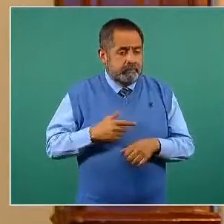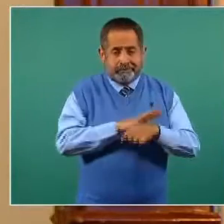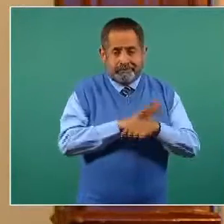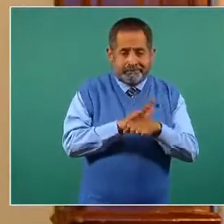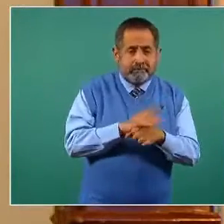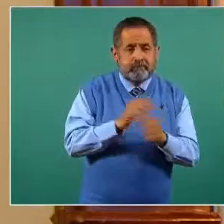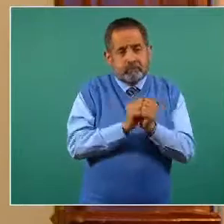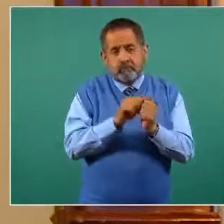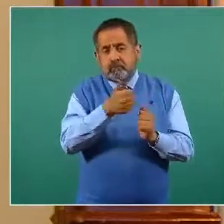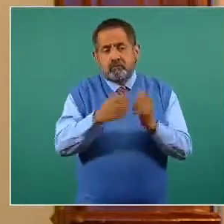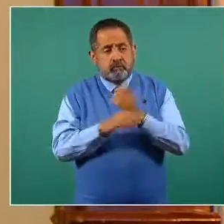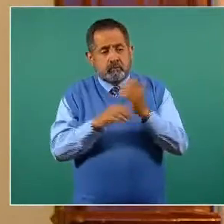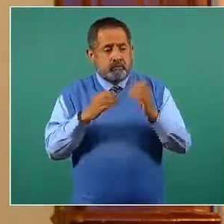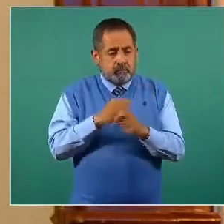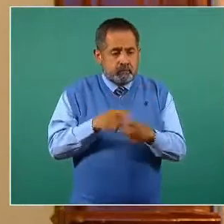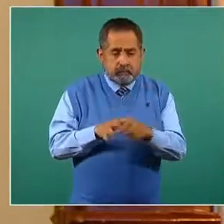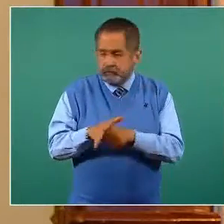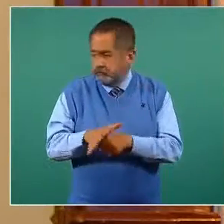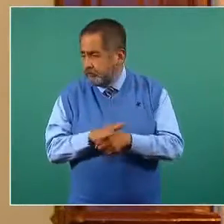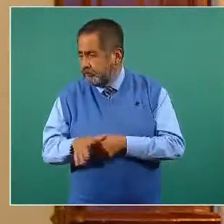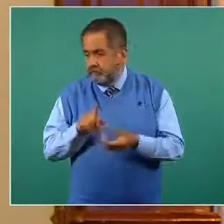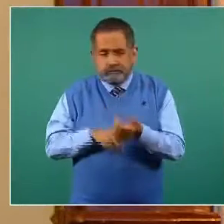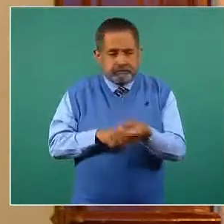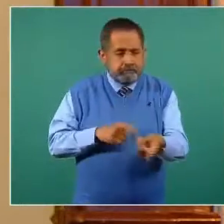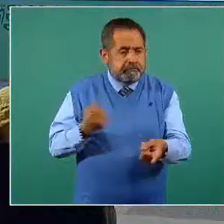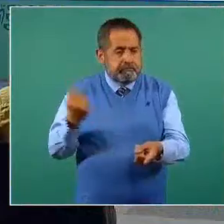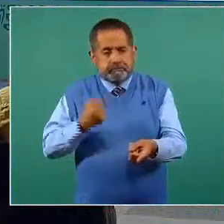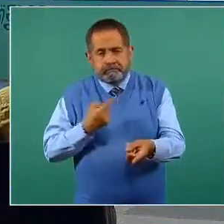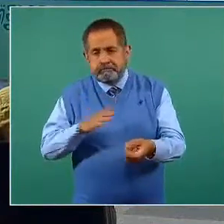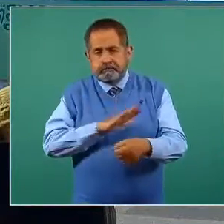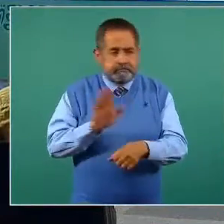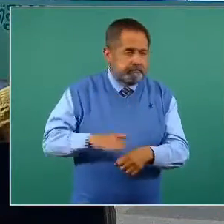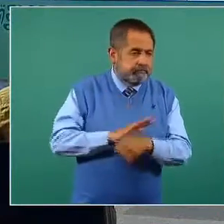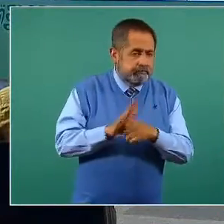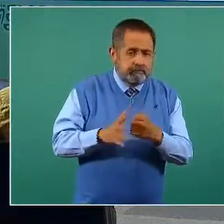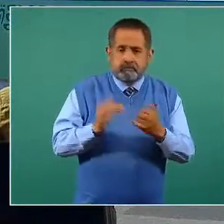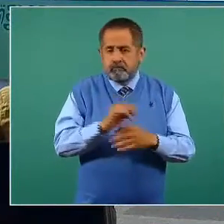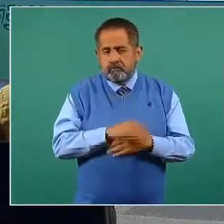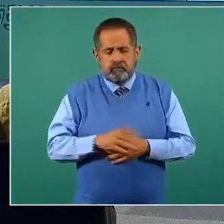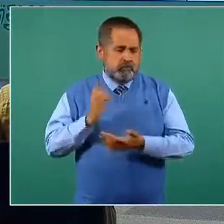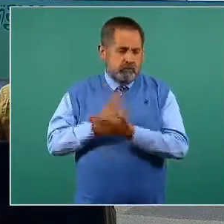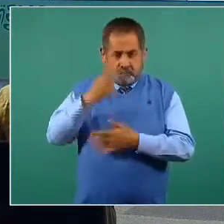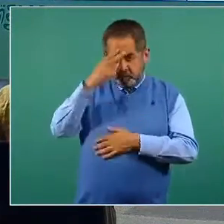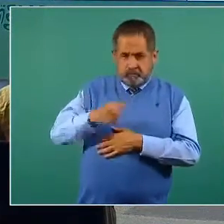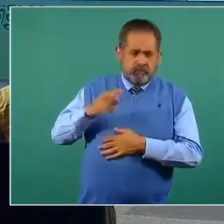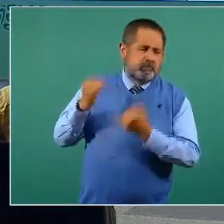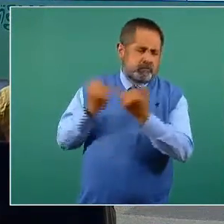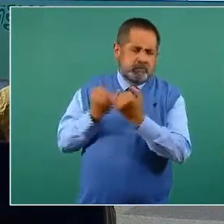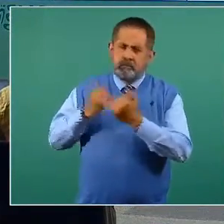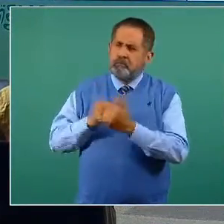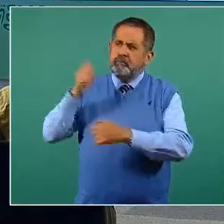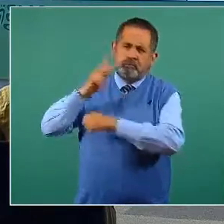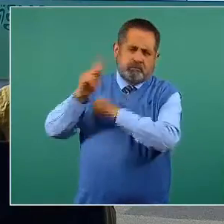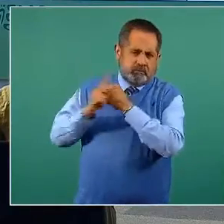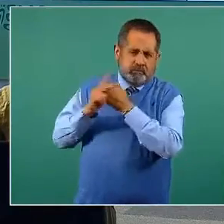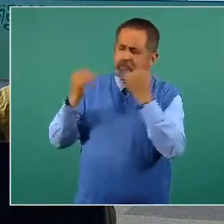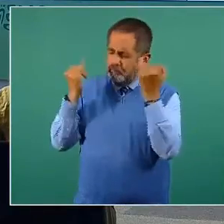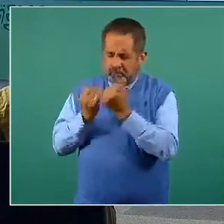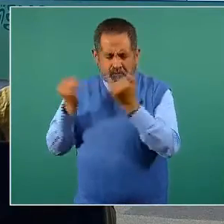mortalidad se ha presentado históricamente en el país y tampoco es solamente una situación de México, responde a diferentes